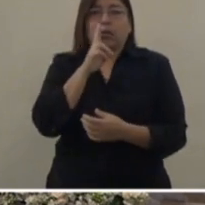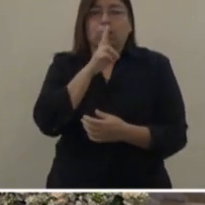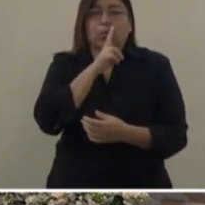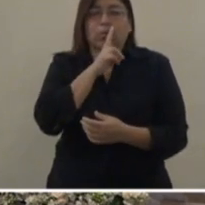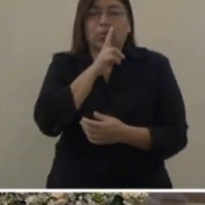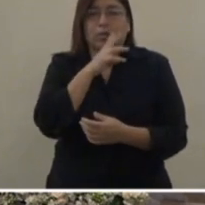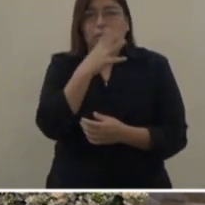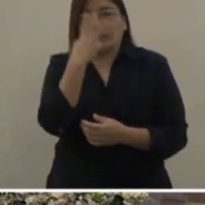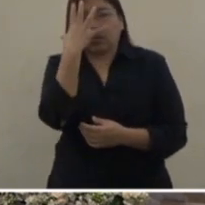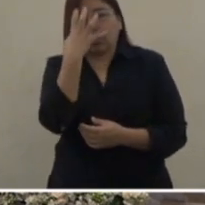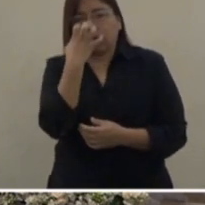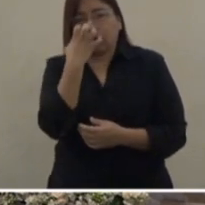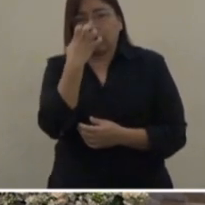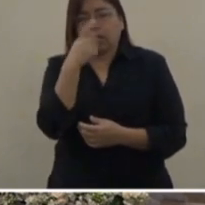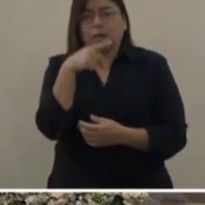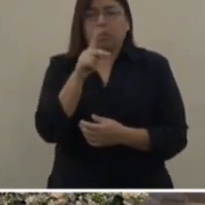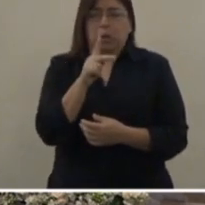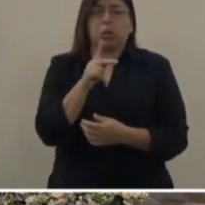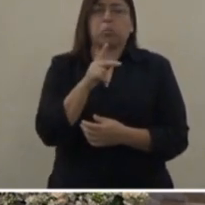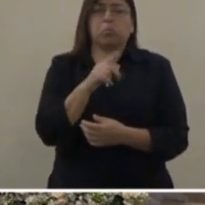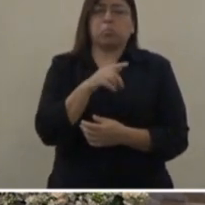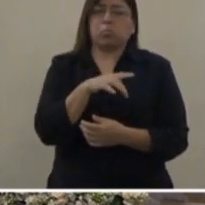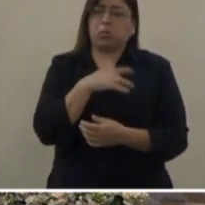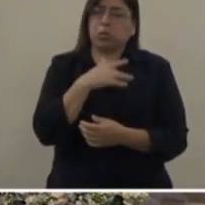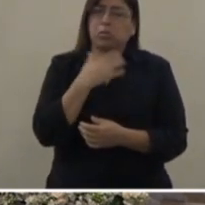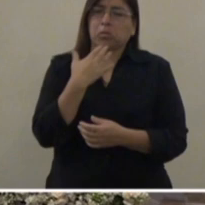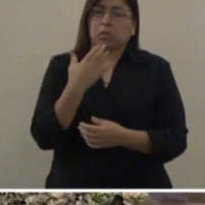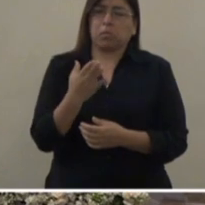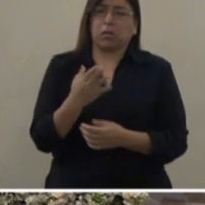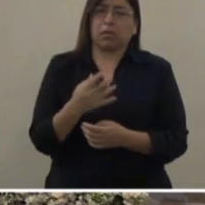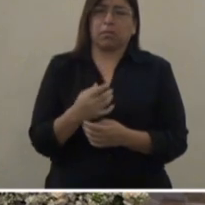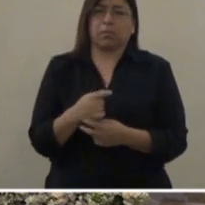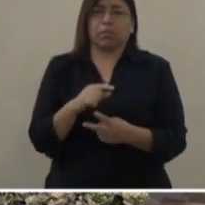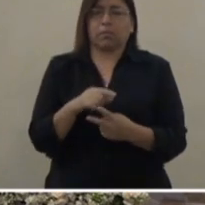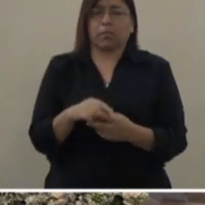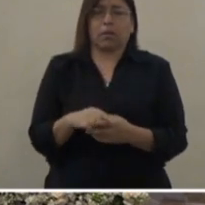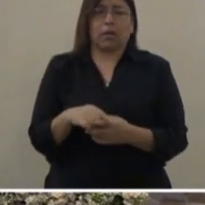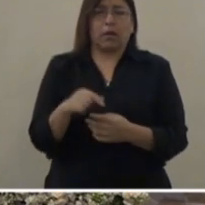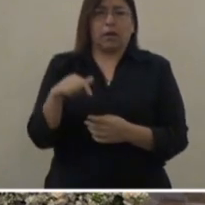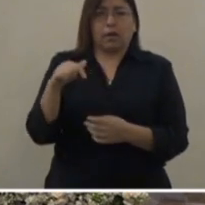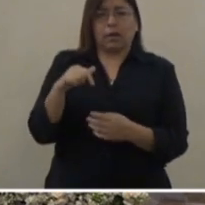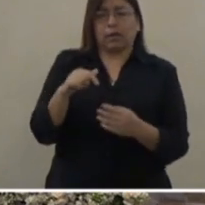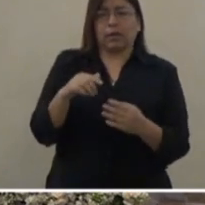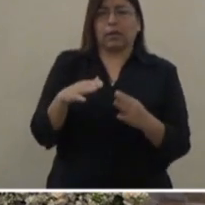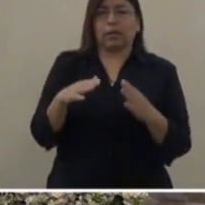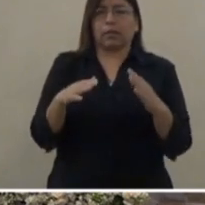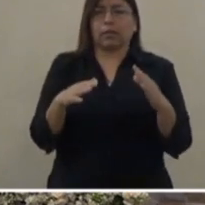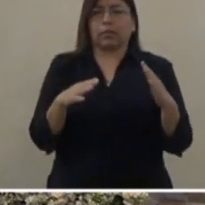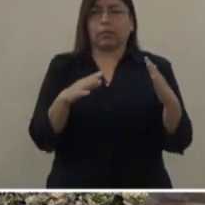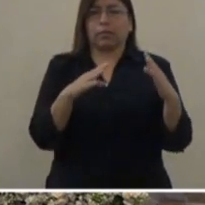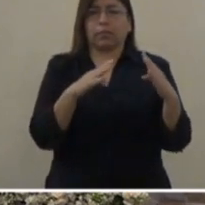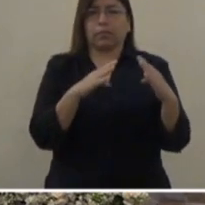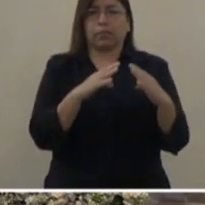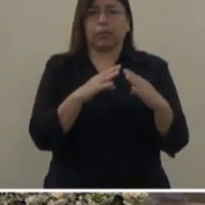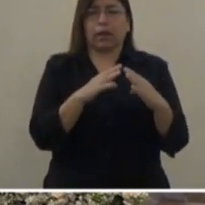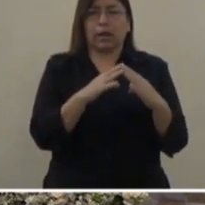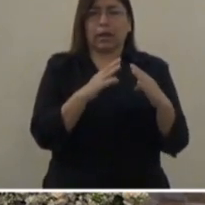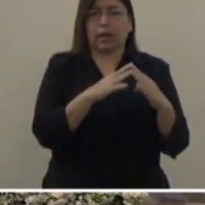pero también positivamente. En nuestra casa del